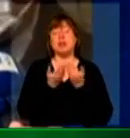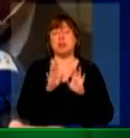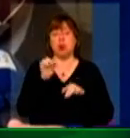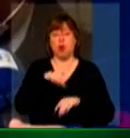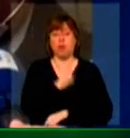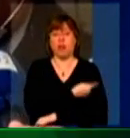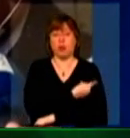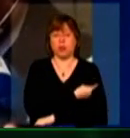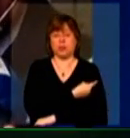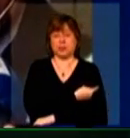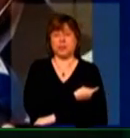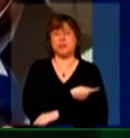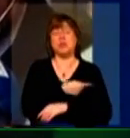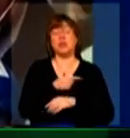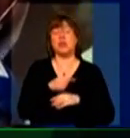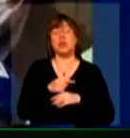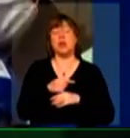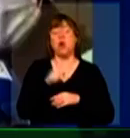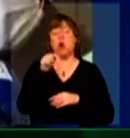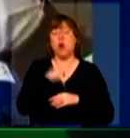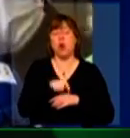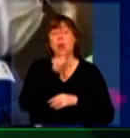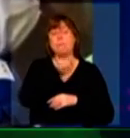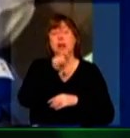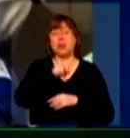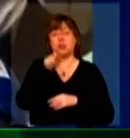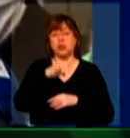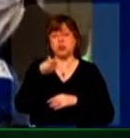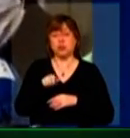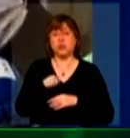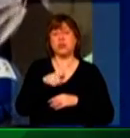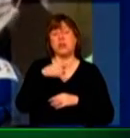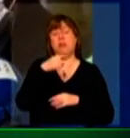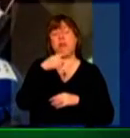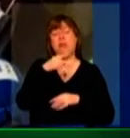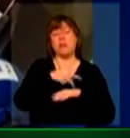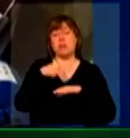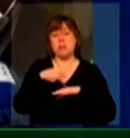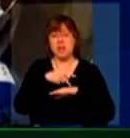de hoy. En el día de hoy hay personas de nacionalidad filipina,